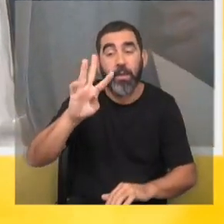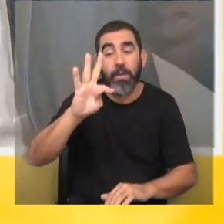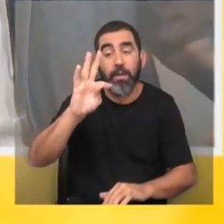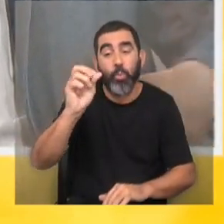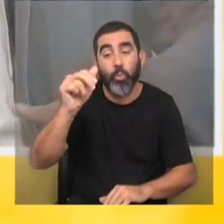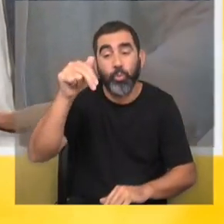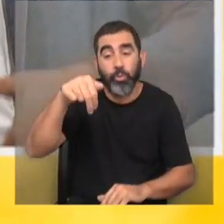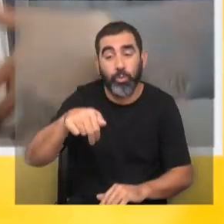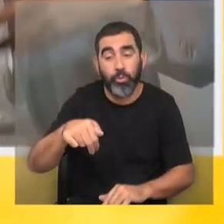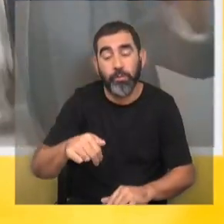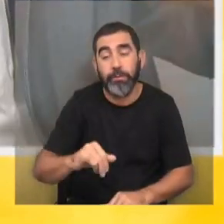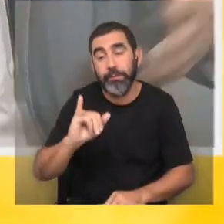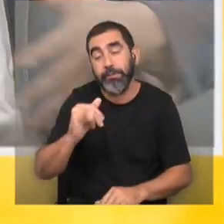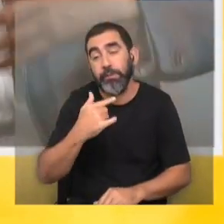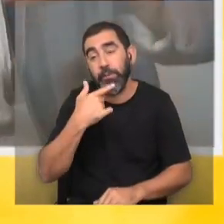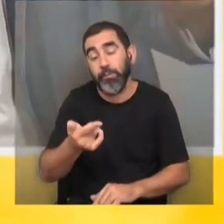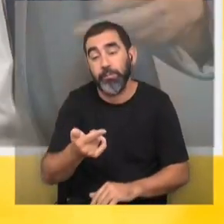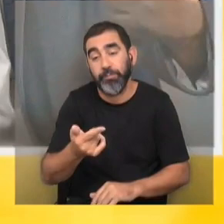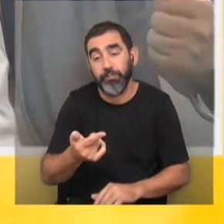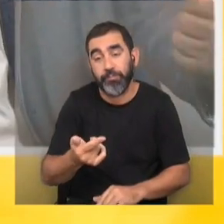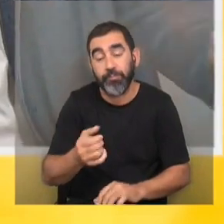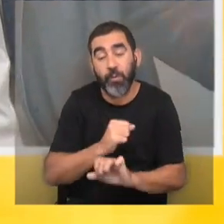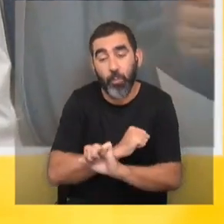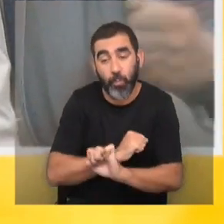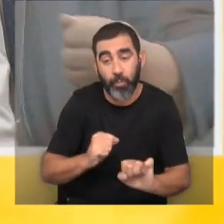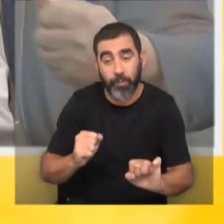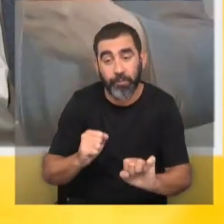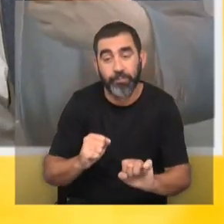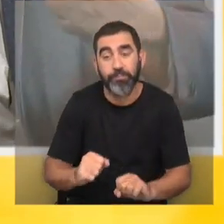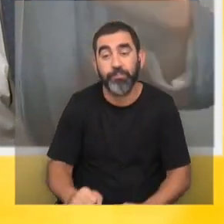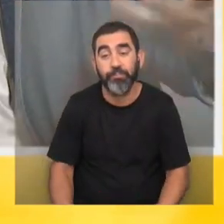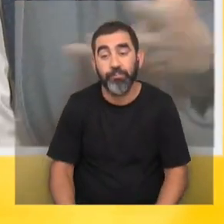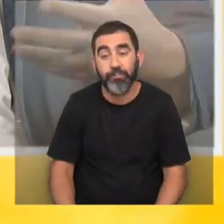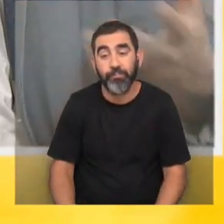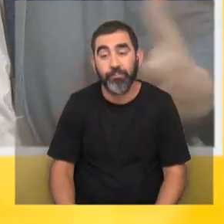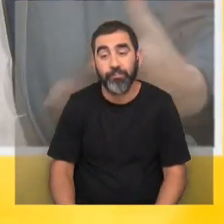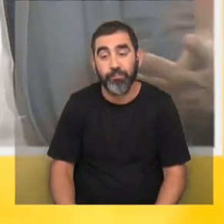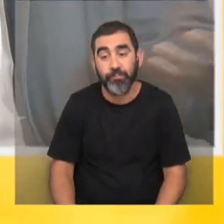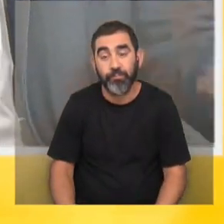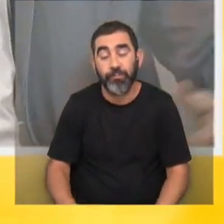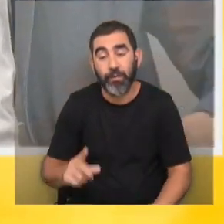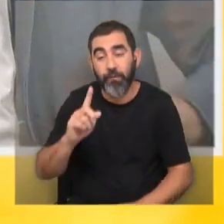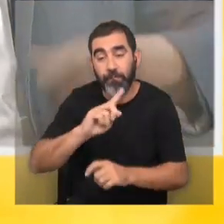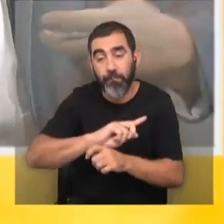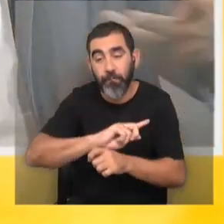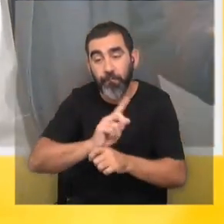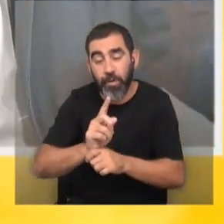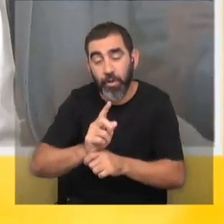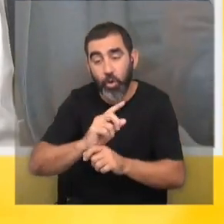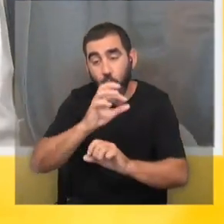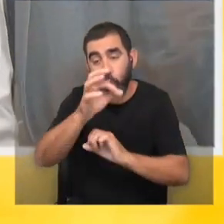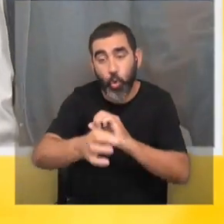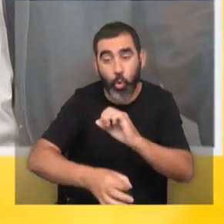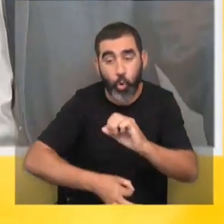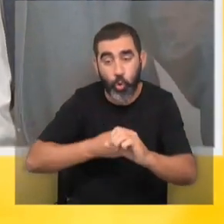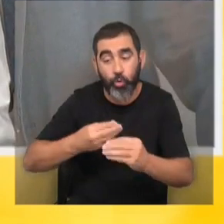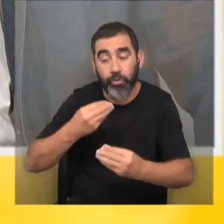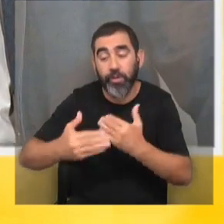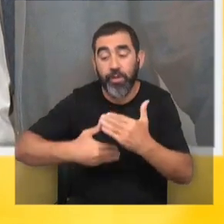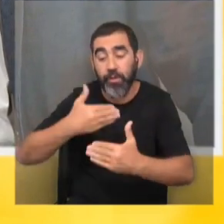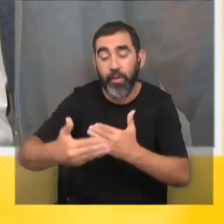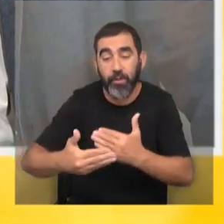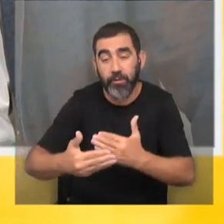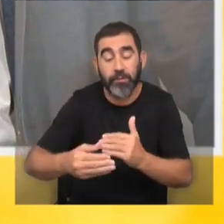¿Qué pasaría en general si uno si pudiera disponer las posiciones y las velocidades, a ver cómo evolucionan?